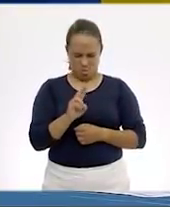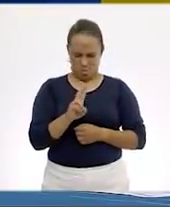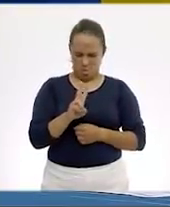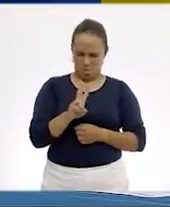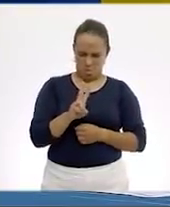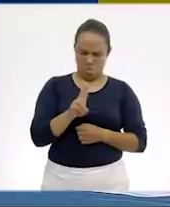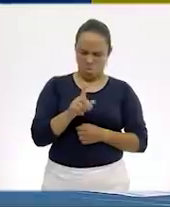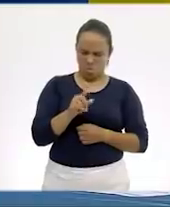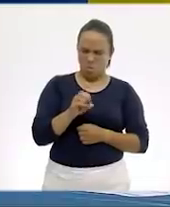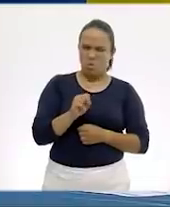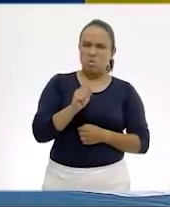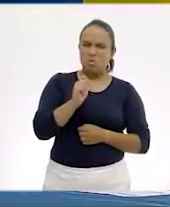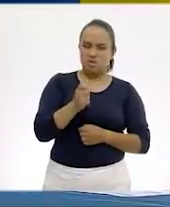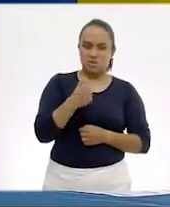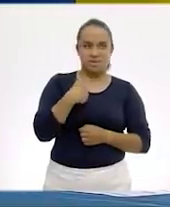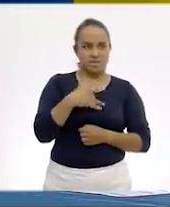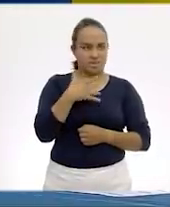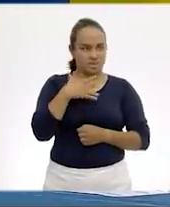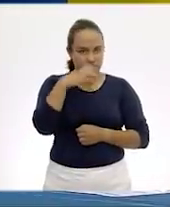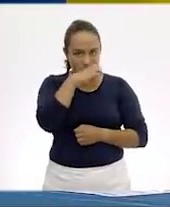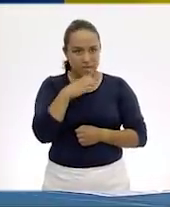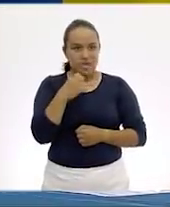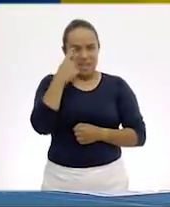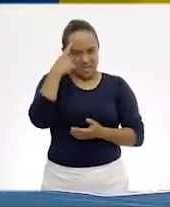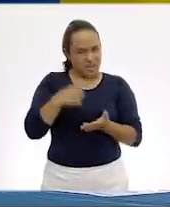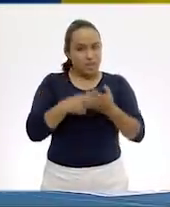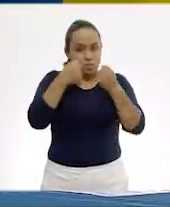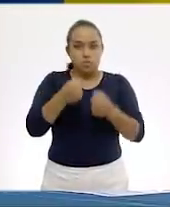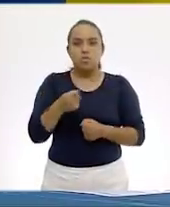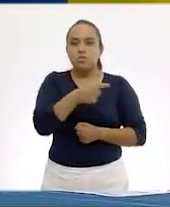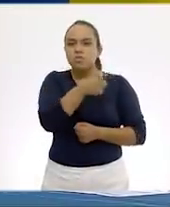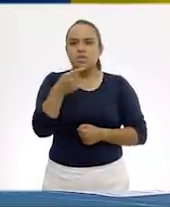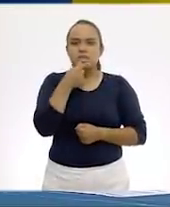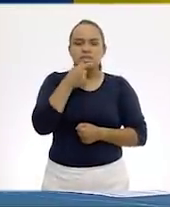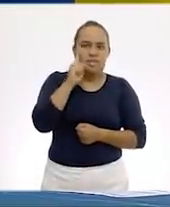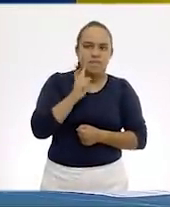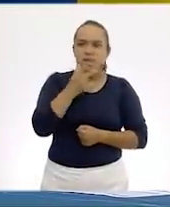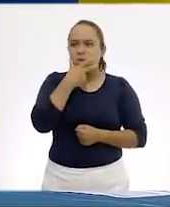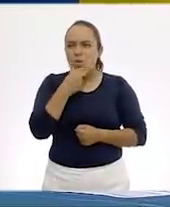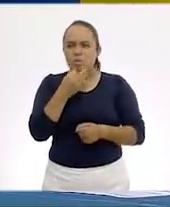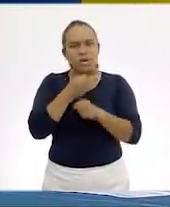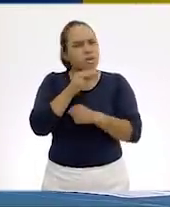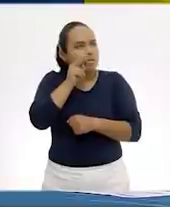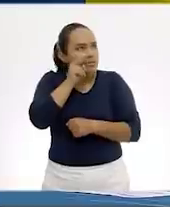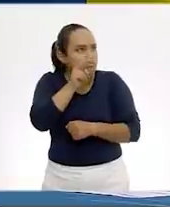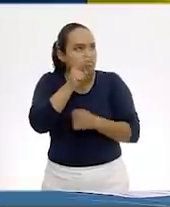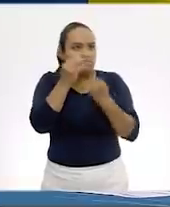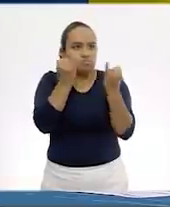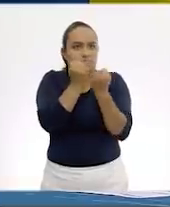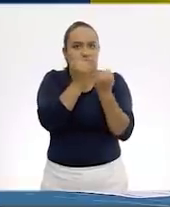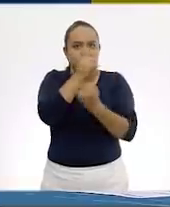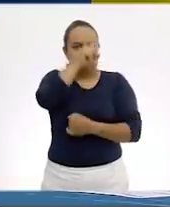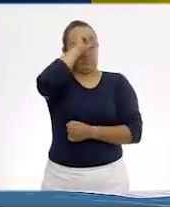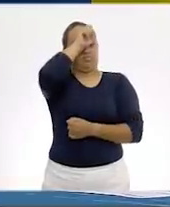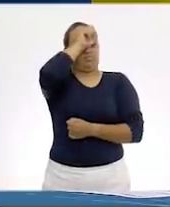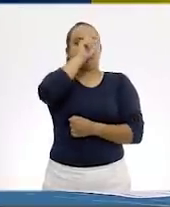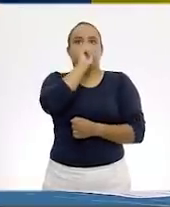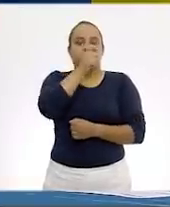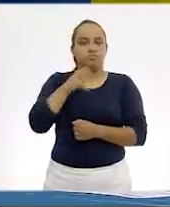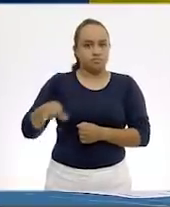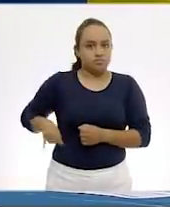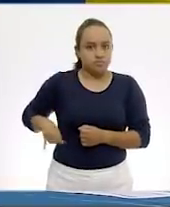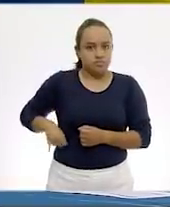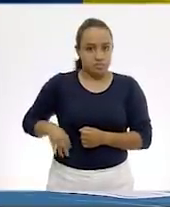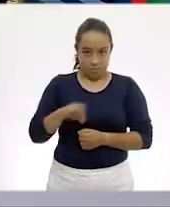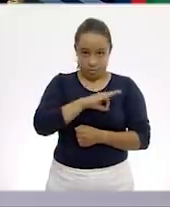refiere. Yo siento mucha curiosidad y estoy seguro de que en casa las niñas y los niños que nos están viendo deben estar igual muy interesados. ¿Podemos